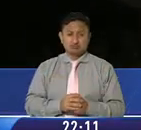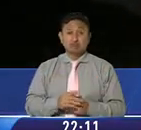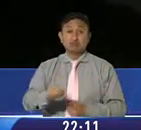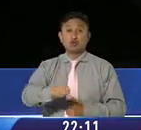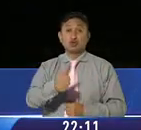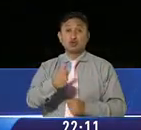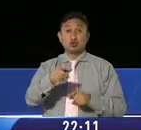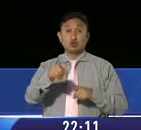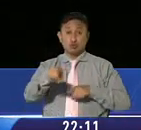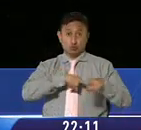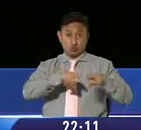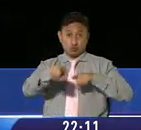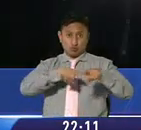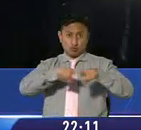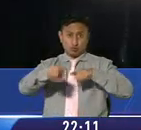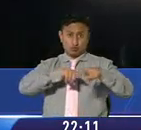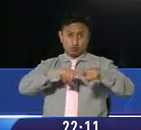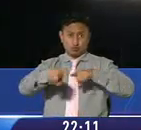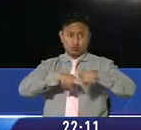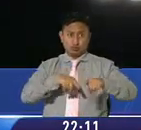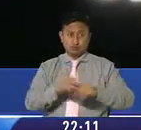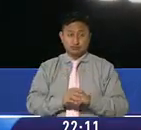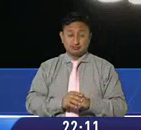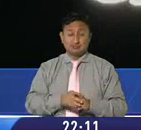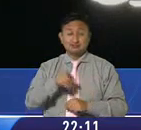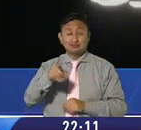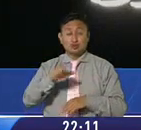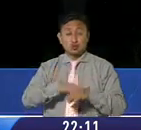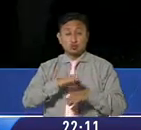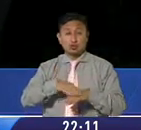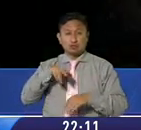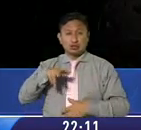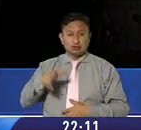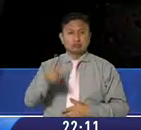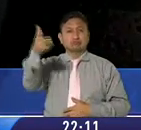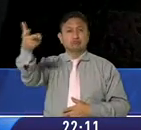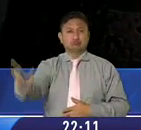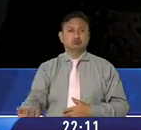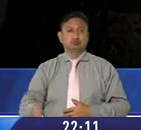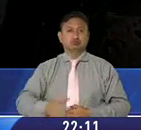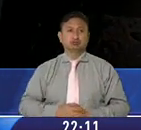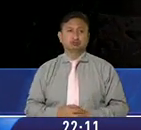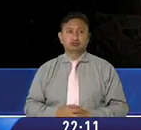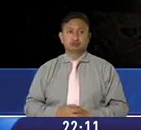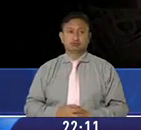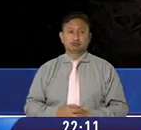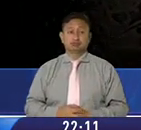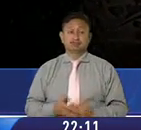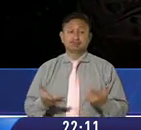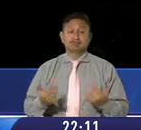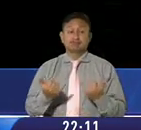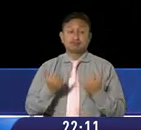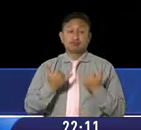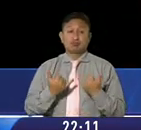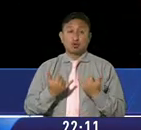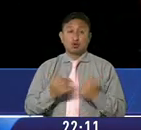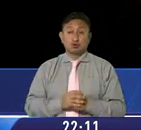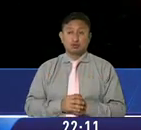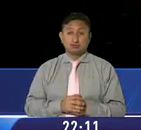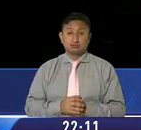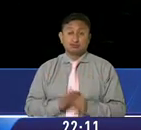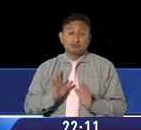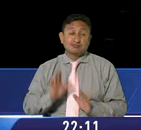otro transporte, siendo esa la posible causa basal del accidente, aunque hasta el momento solo sería